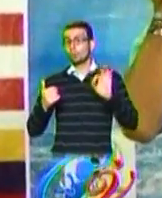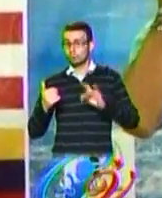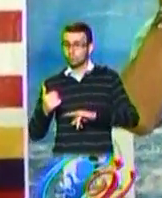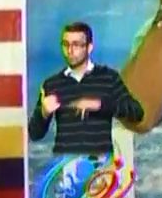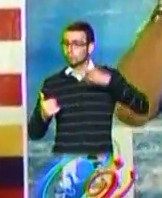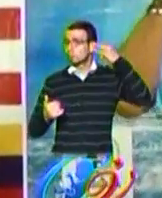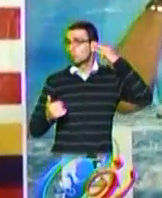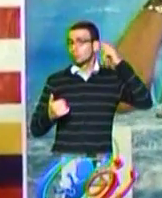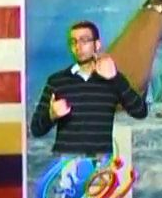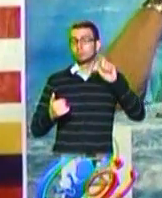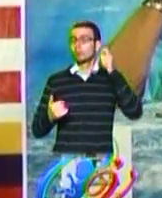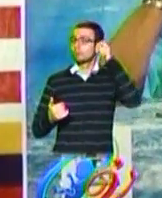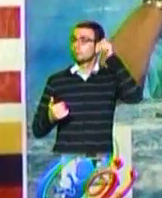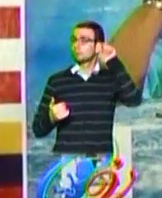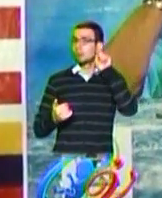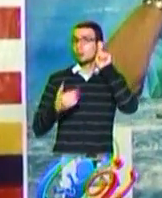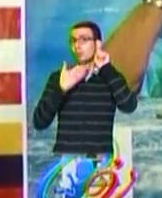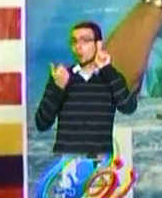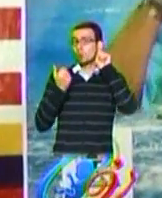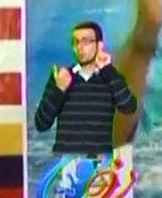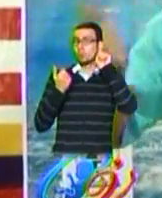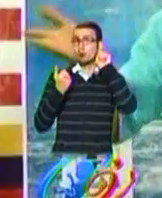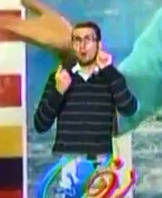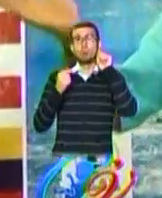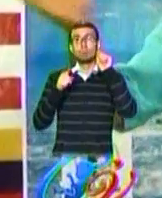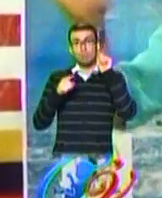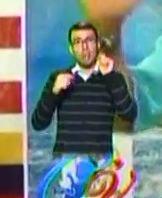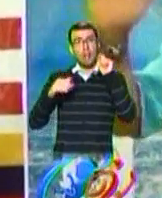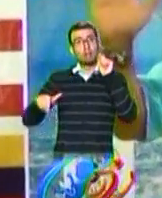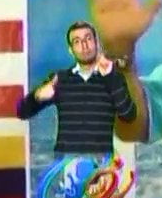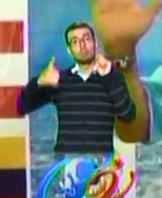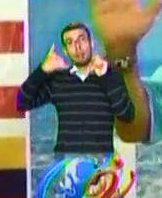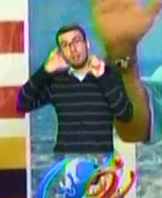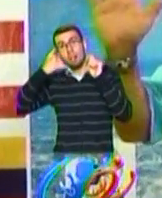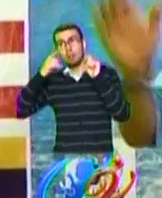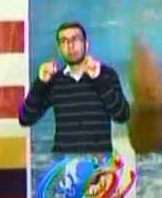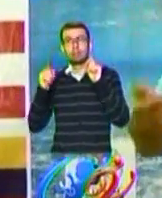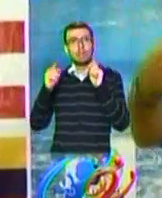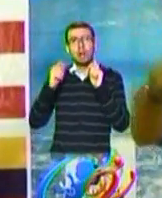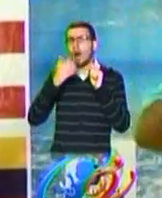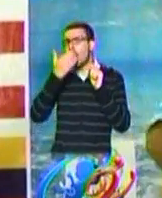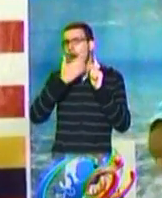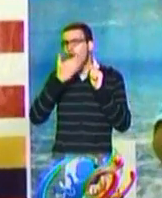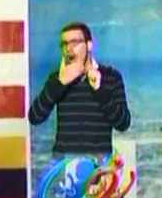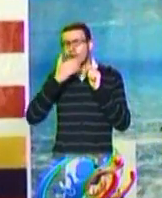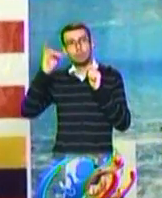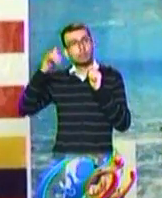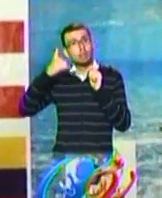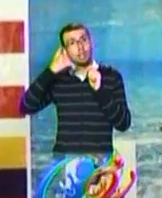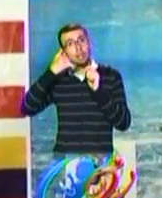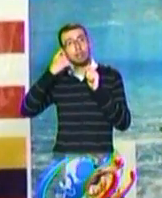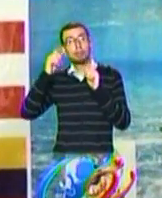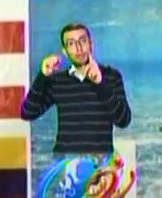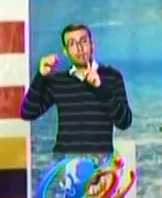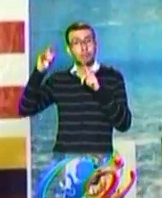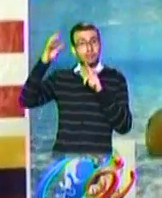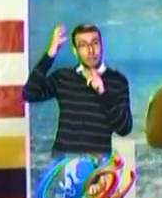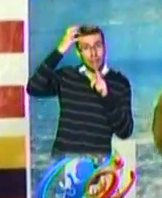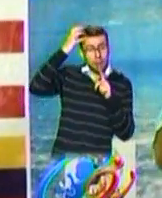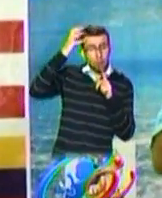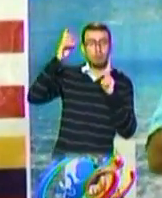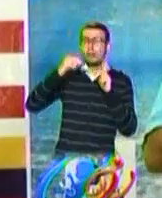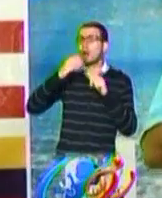ustedes se ponen el celular en la oreja, ustedes sientan que él se calienta, pues el cerebro también se calienta. Y